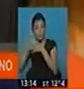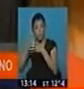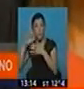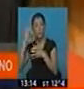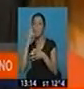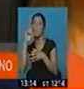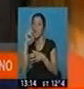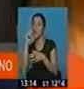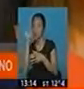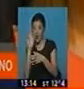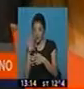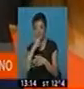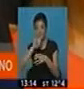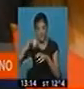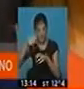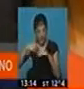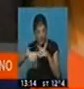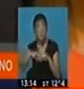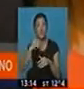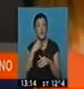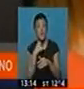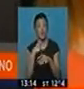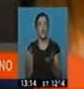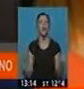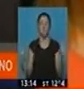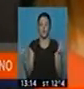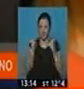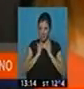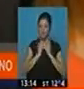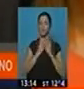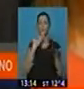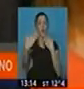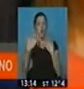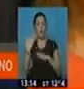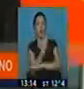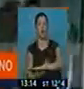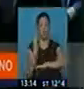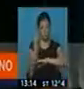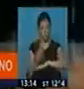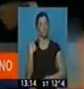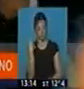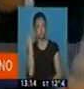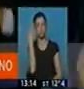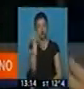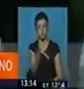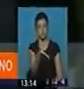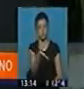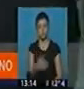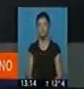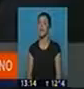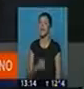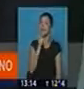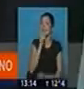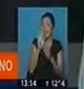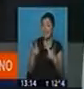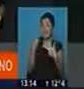mañana a sentarnos en una mesa para intentar formar gobierno, Ciudadanos estará en esa mesa. Si aún así el PSOE